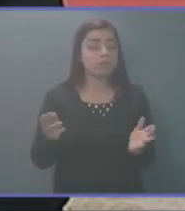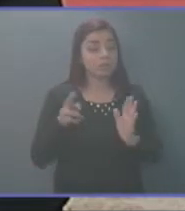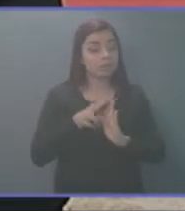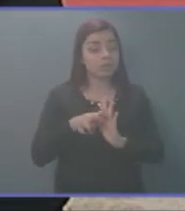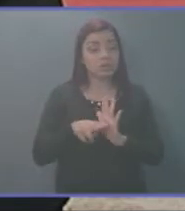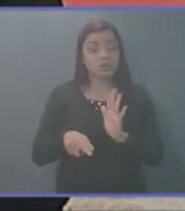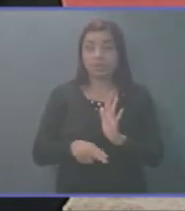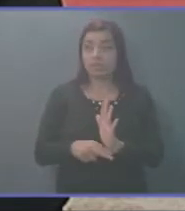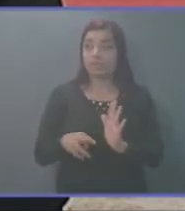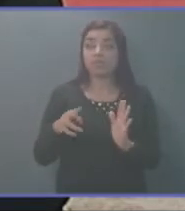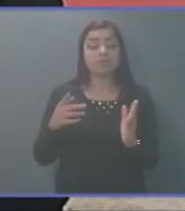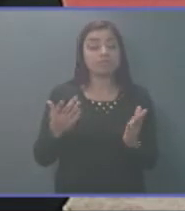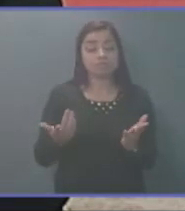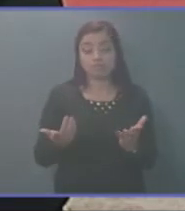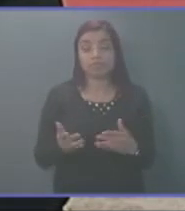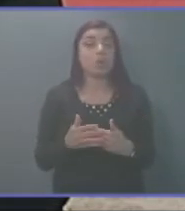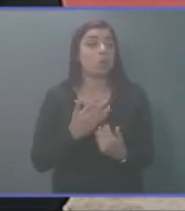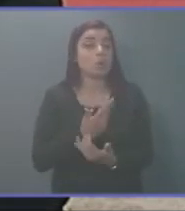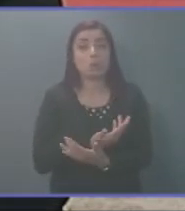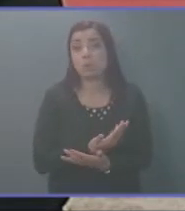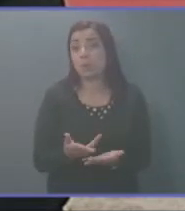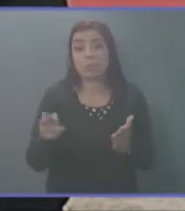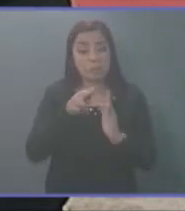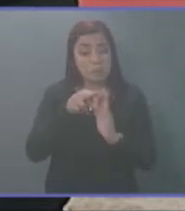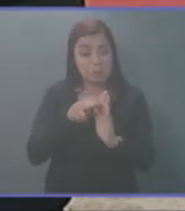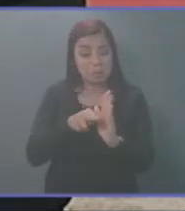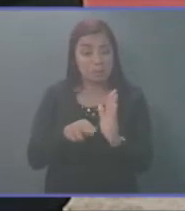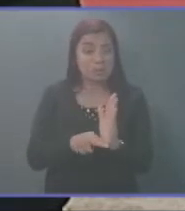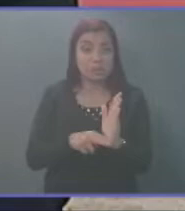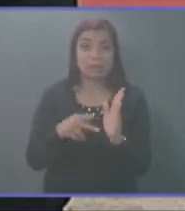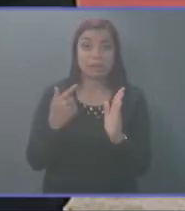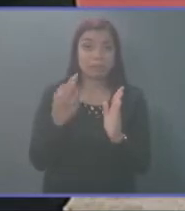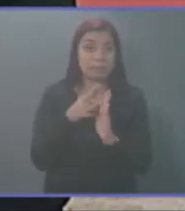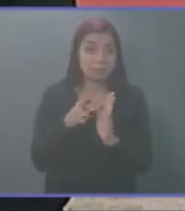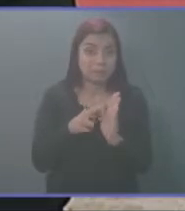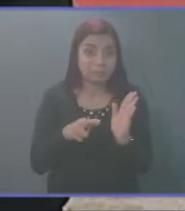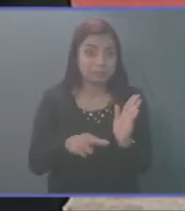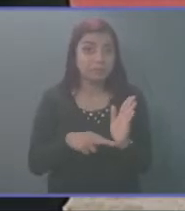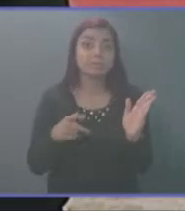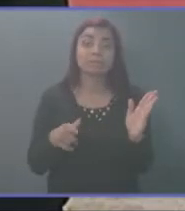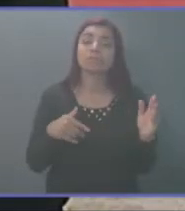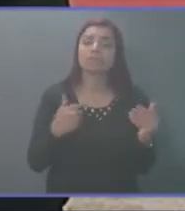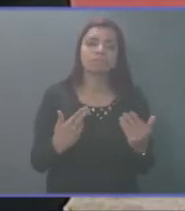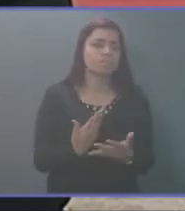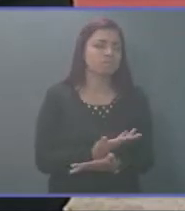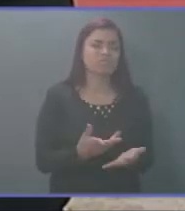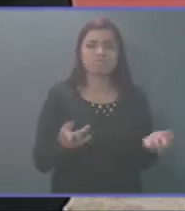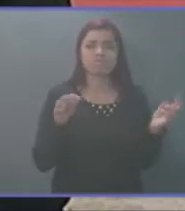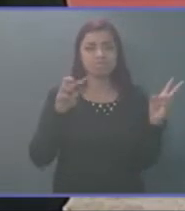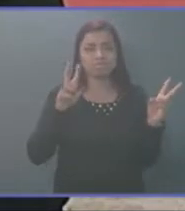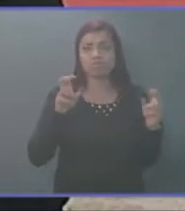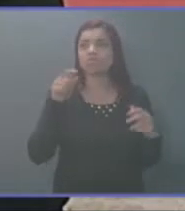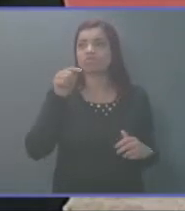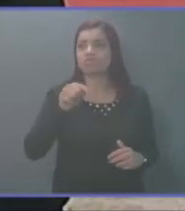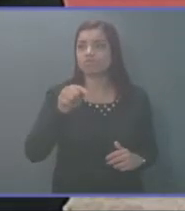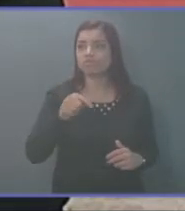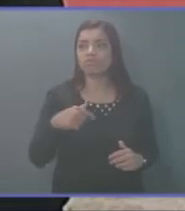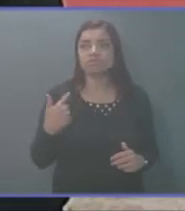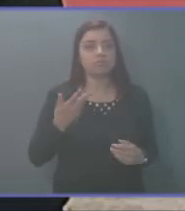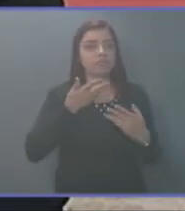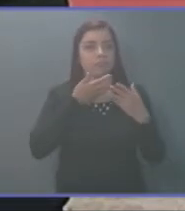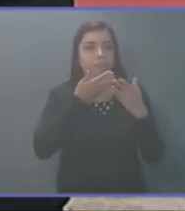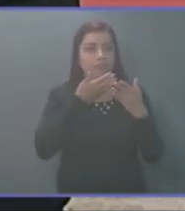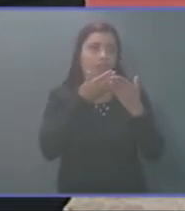normativa y reglamentación, cualquier marco normativo y reglamentario para cualquier tema, y en este que nos ocupa es del